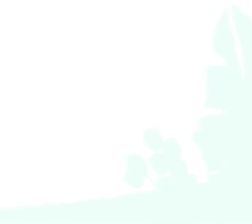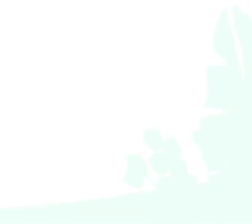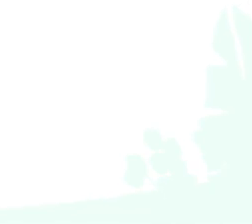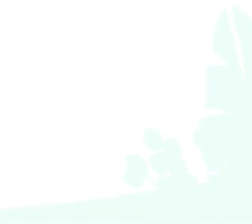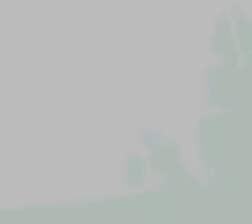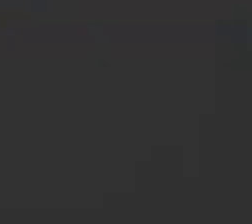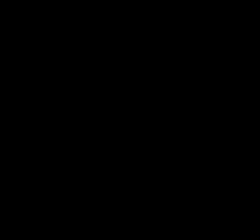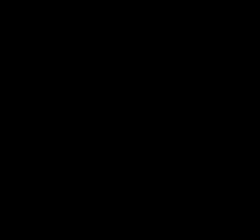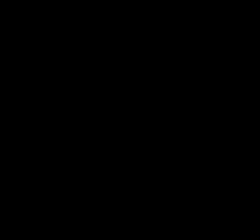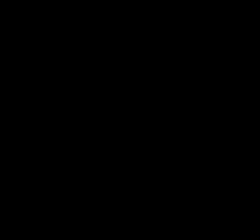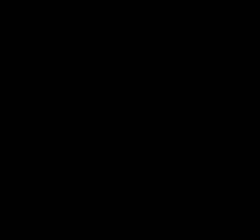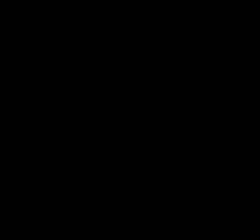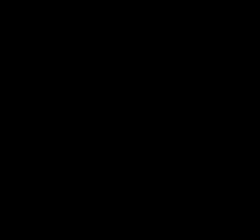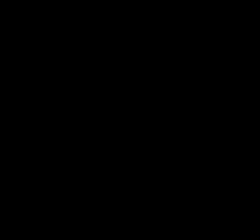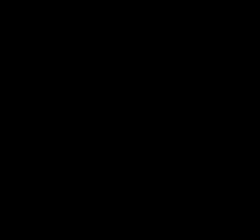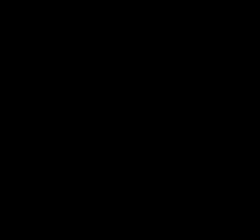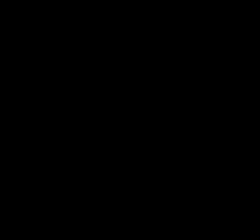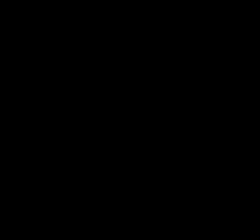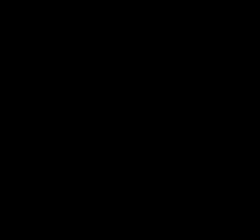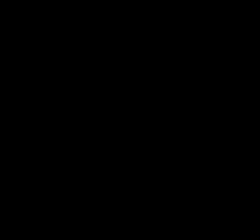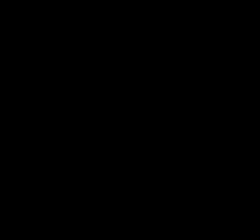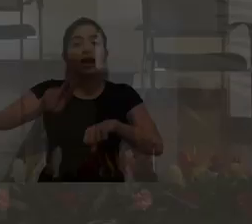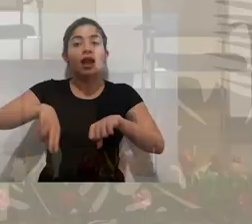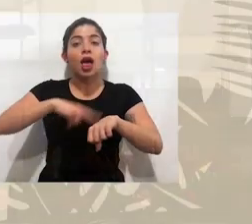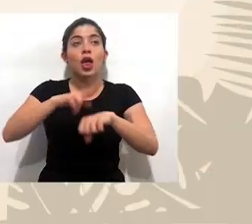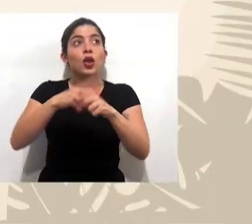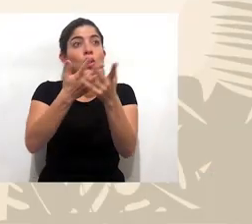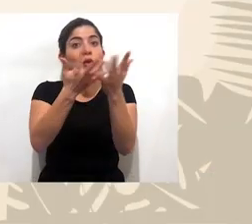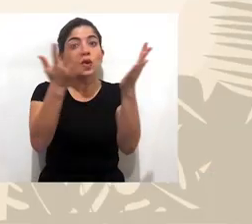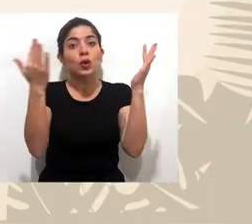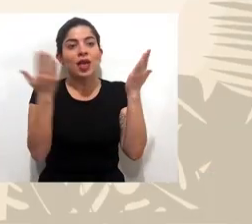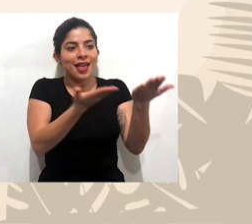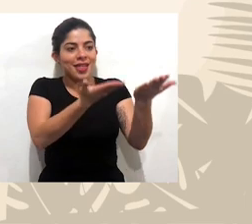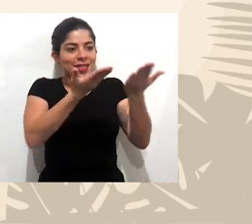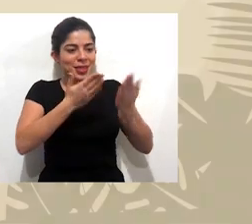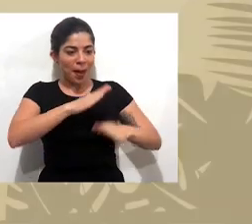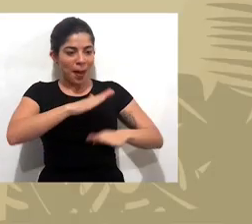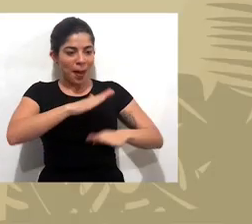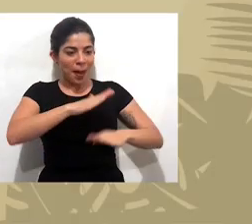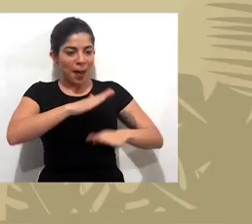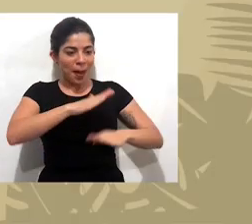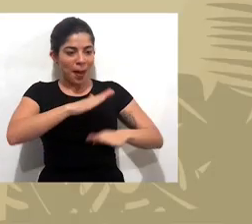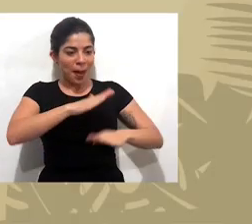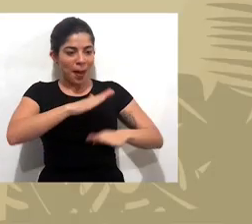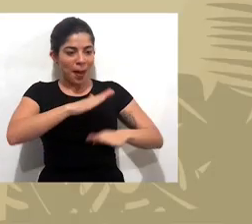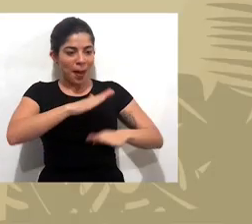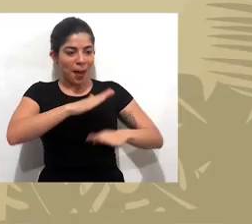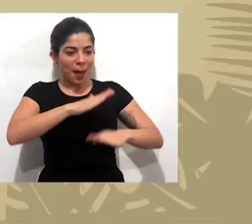La naturaleza provee la base para el